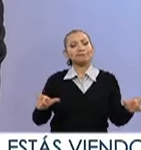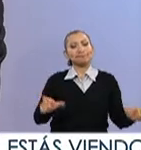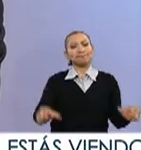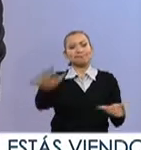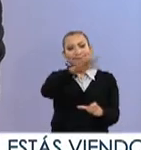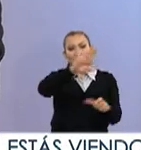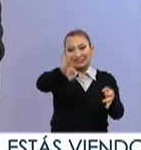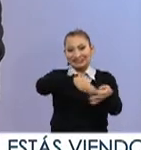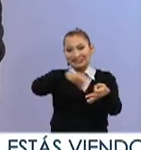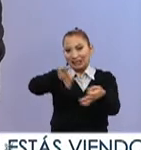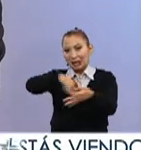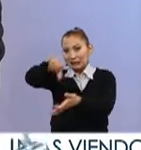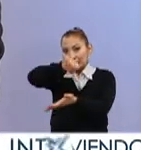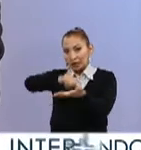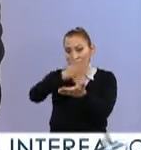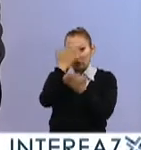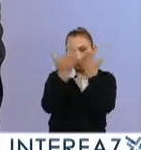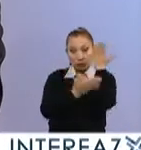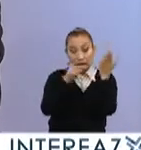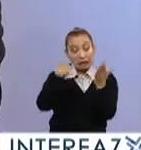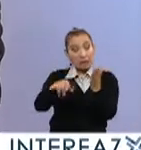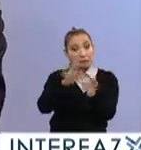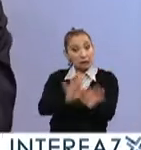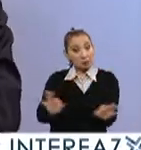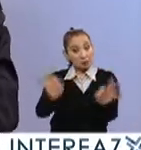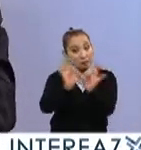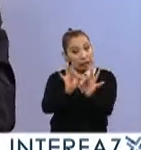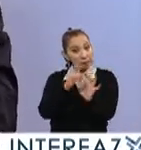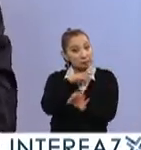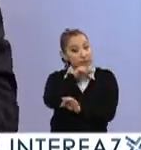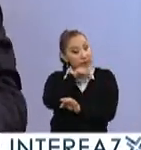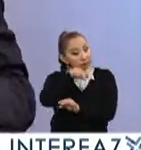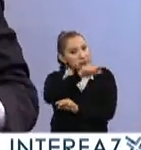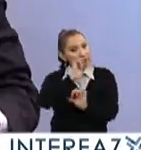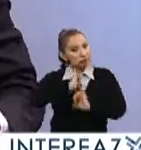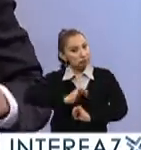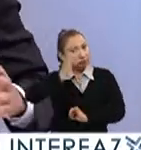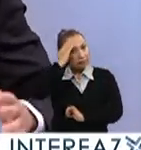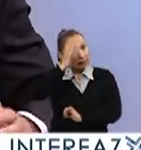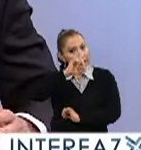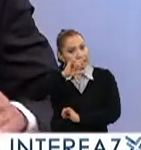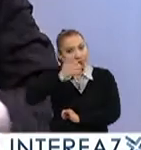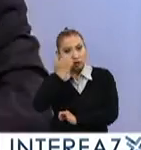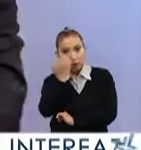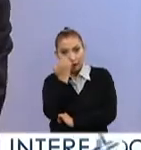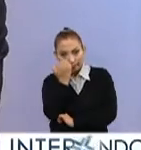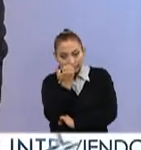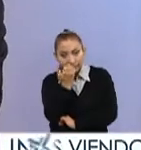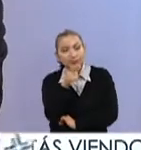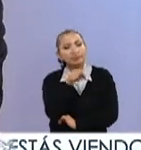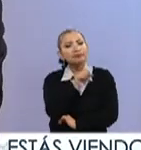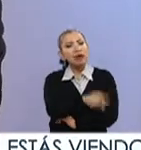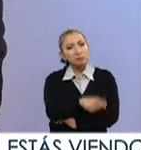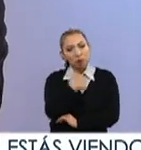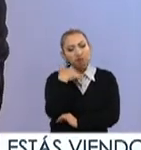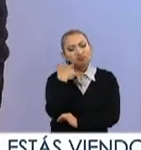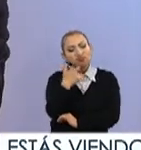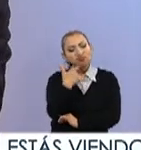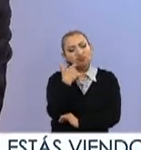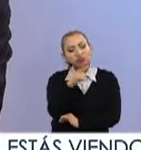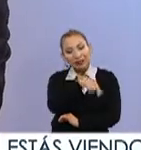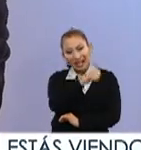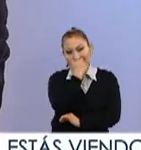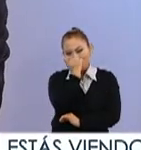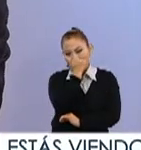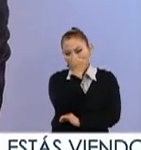las inmediaciones de los centros de estudio es una de las principales preocupaciones de autoridades civiles y escolares. Como parte de estos esfuerzos,